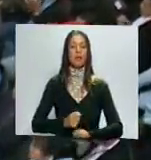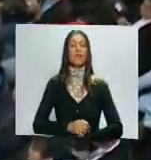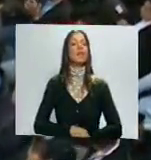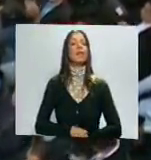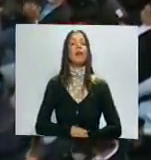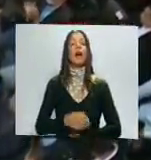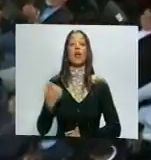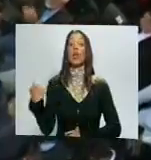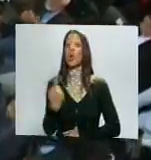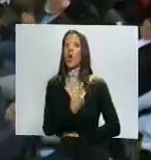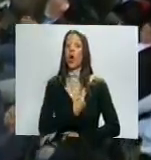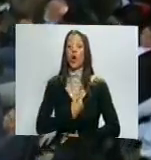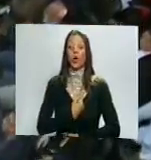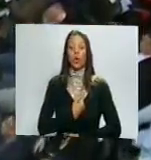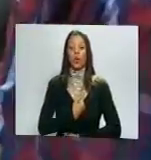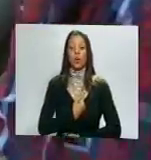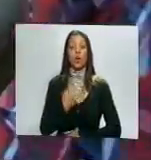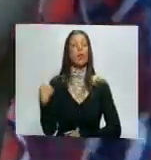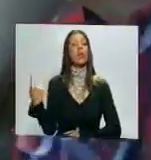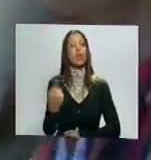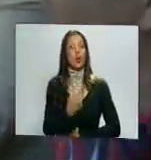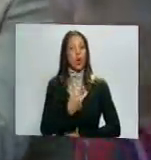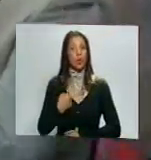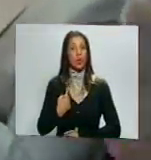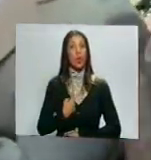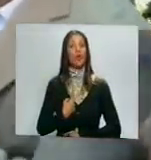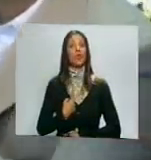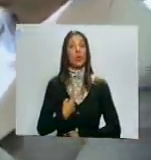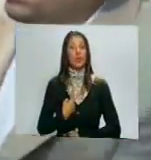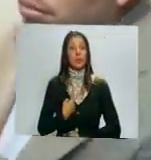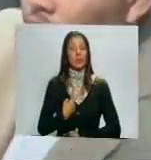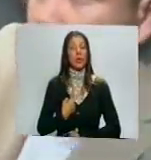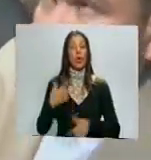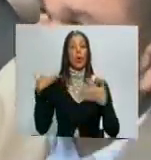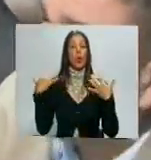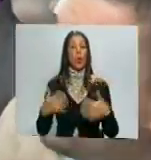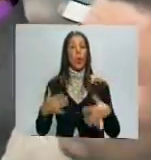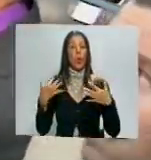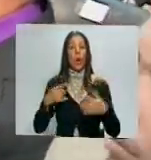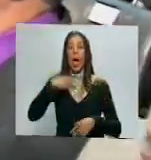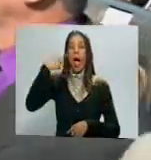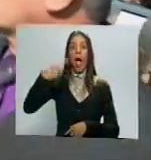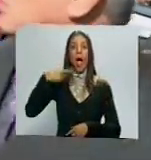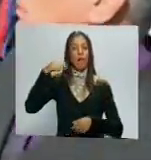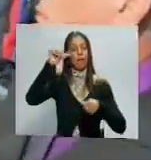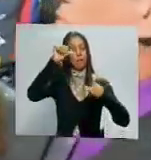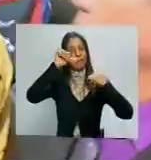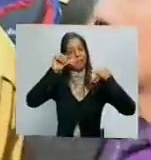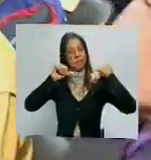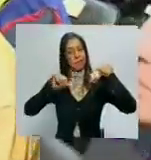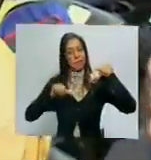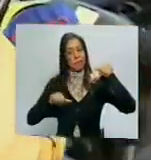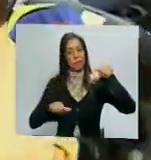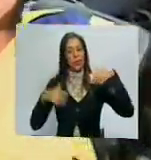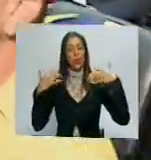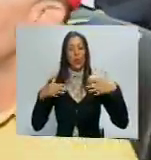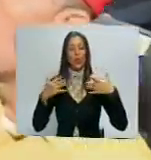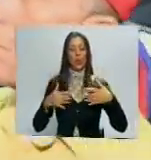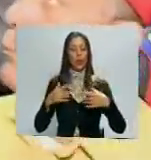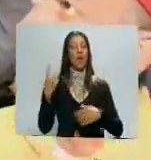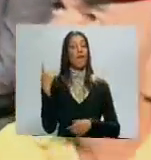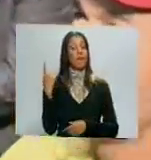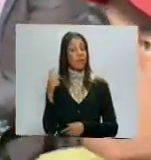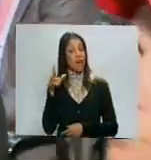Y nosotros, compatriotas, bueno, hay tanto para decir, pero hay tanto para escuchar